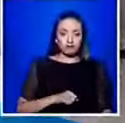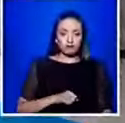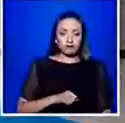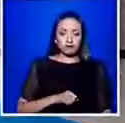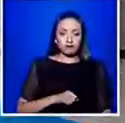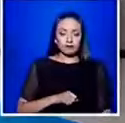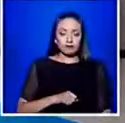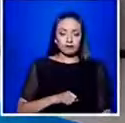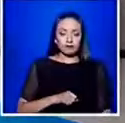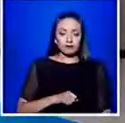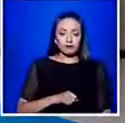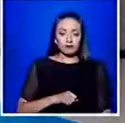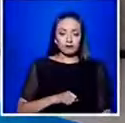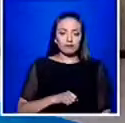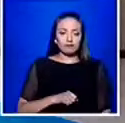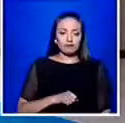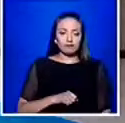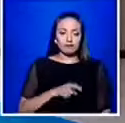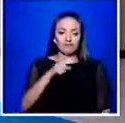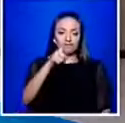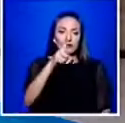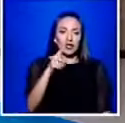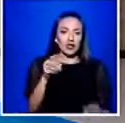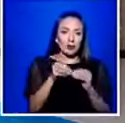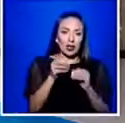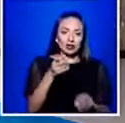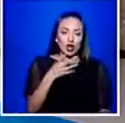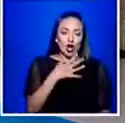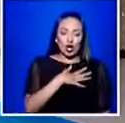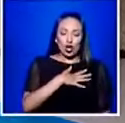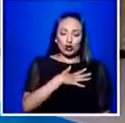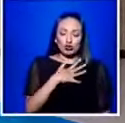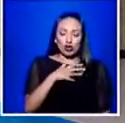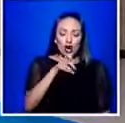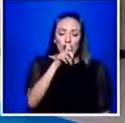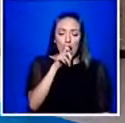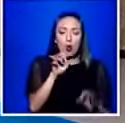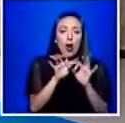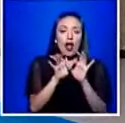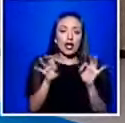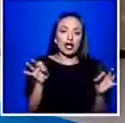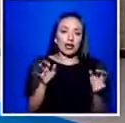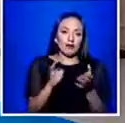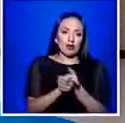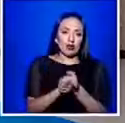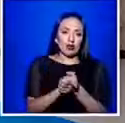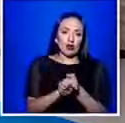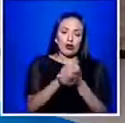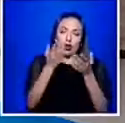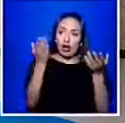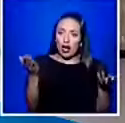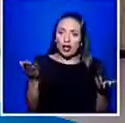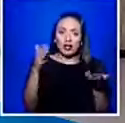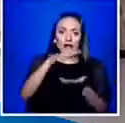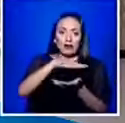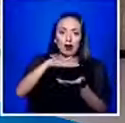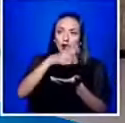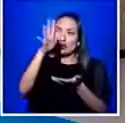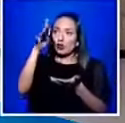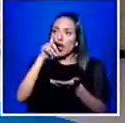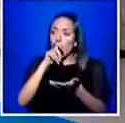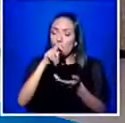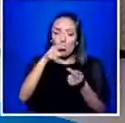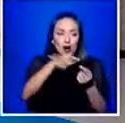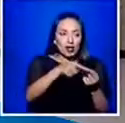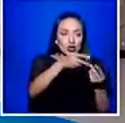lo que más duele, Andreita, es que es agua limpia que bien puede estar ingresando a una casa, a los más de 100 barrios donde no tienen agua y se